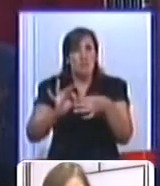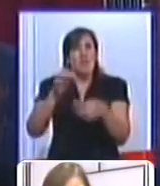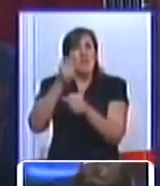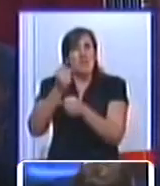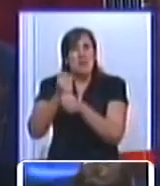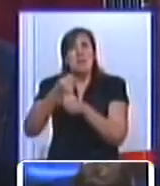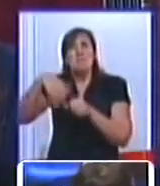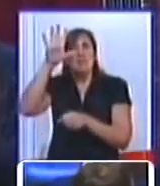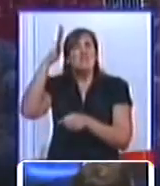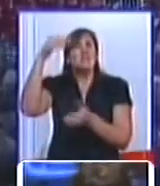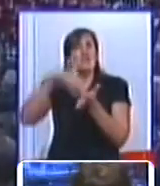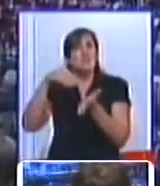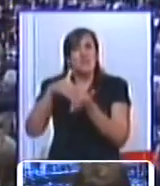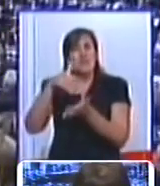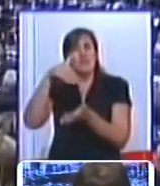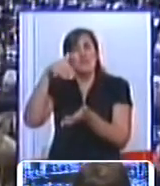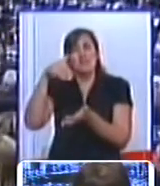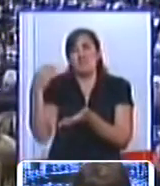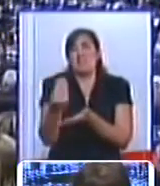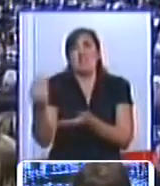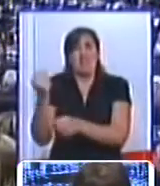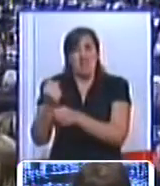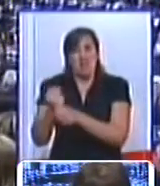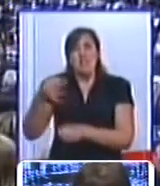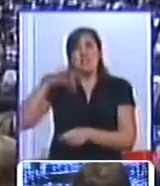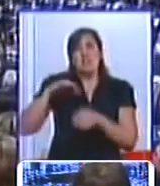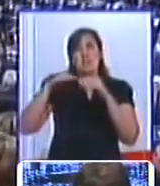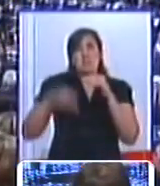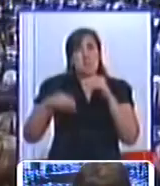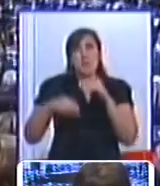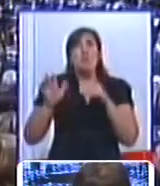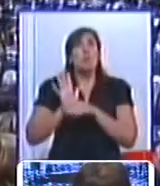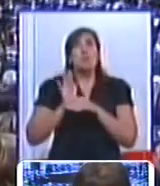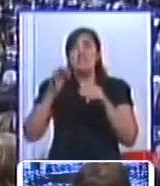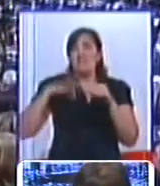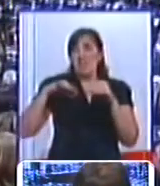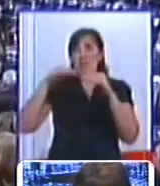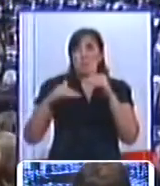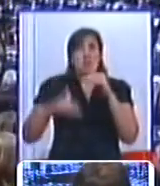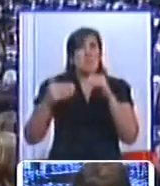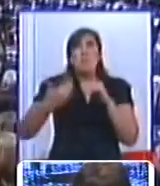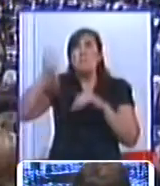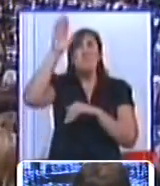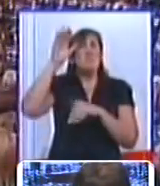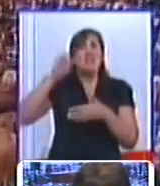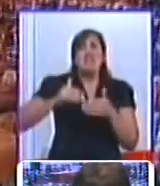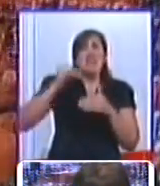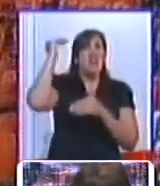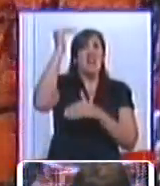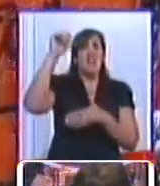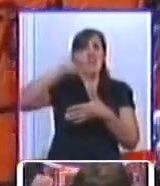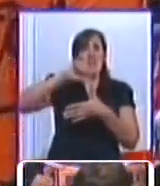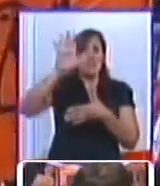5 millones de puestos de trabajo, con un salario mínimo que es más alto de América Latina, han logrado en la República